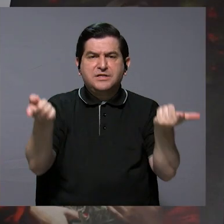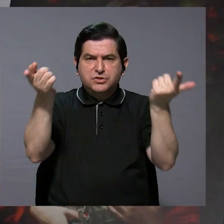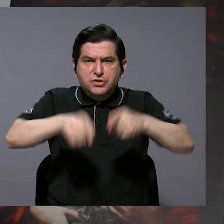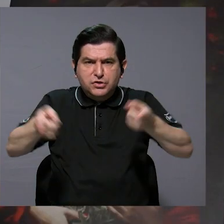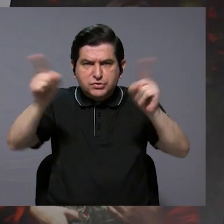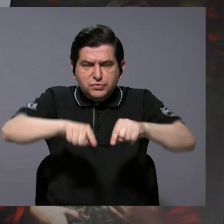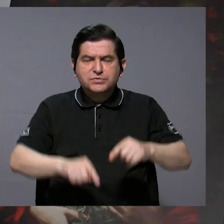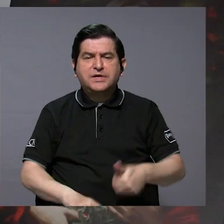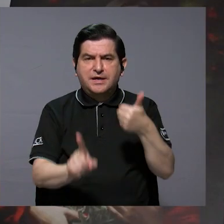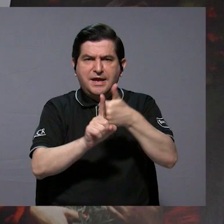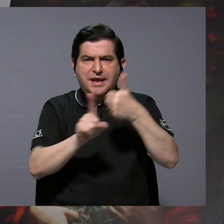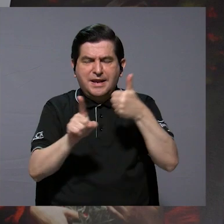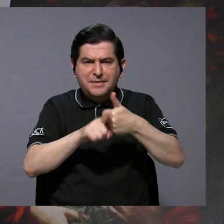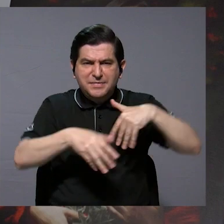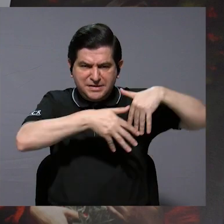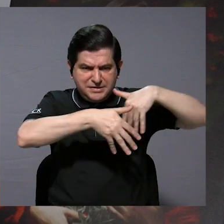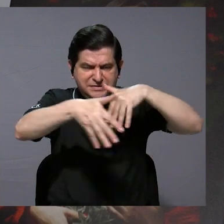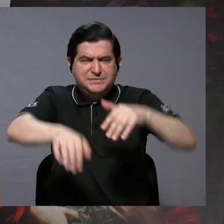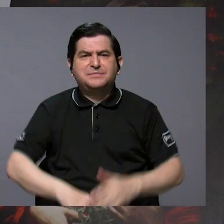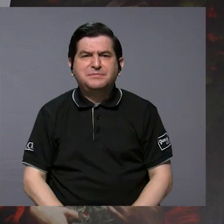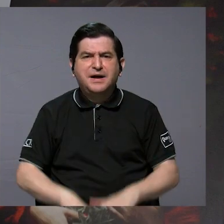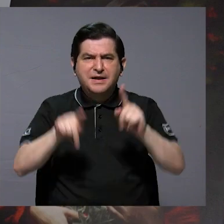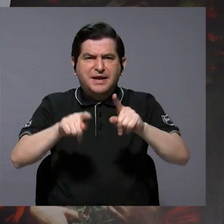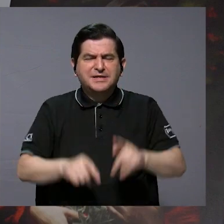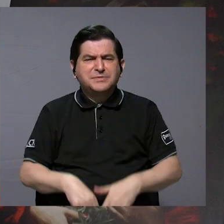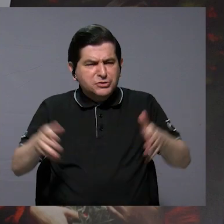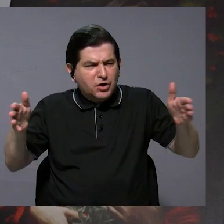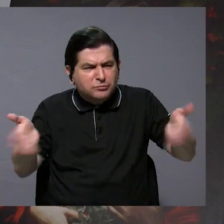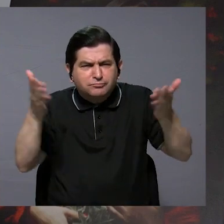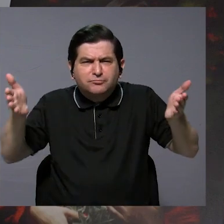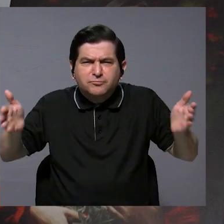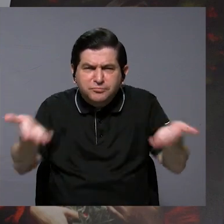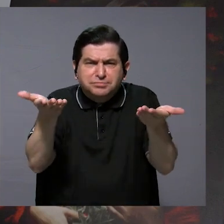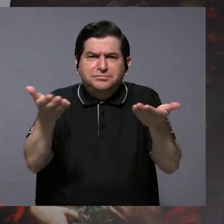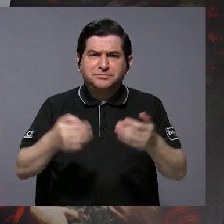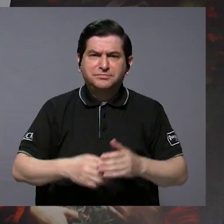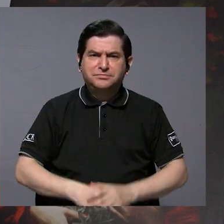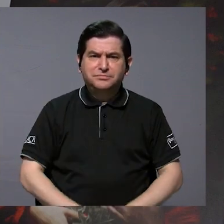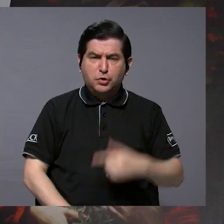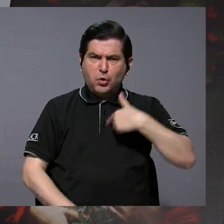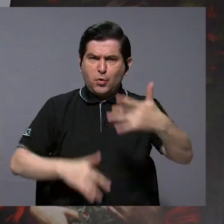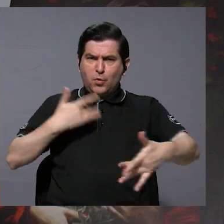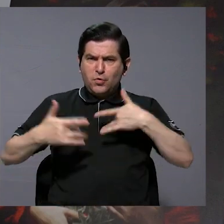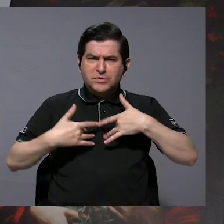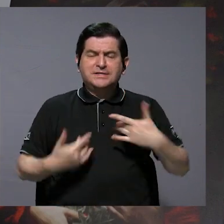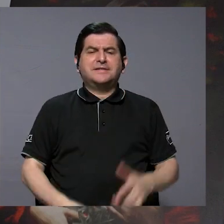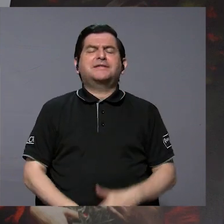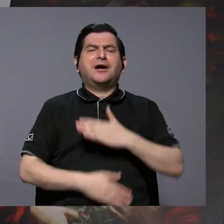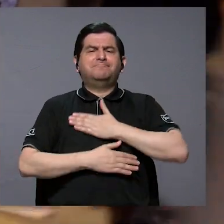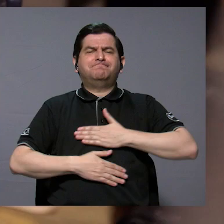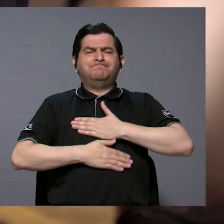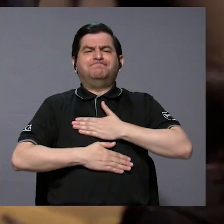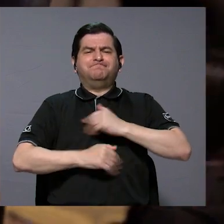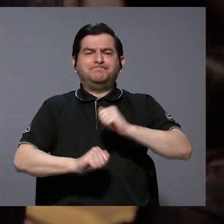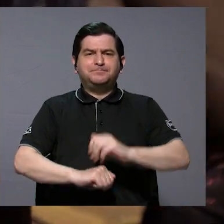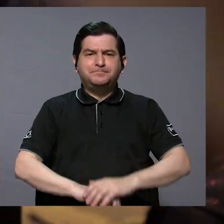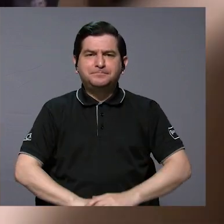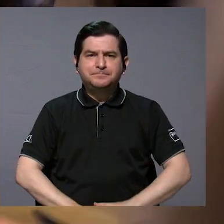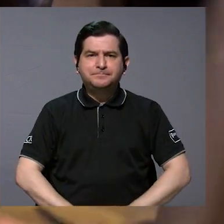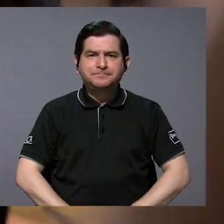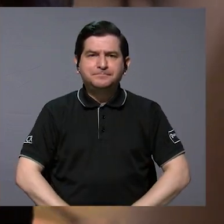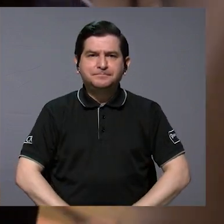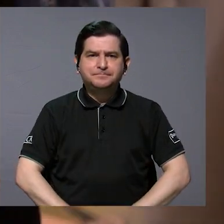otras acciones que están sucediendo dentro de la misma marcha, que levanten a la gente, que la motiven, que uno se sienta